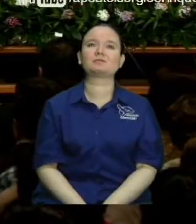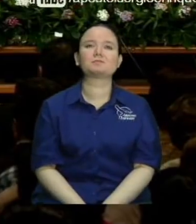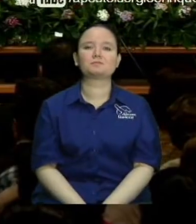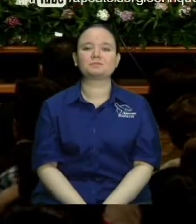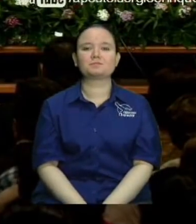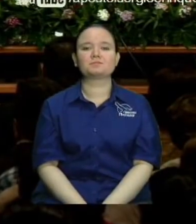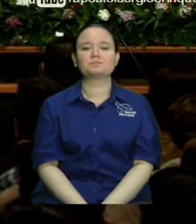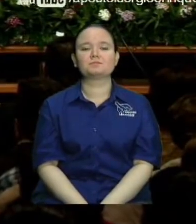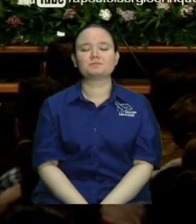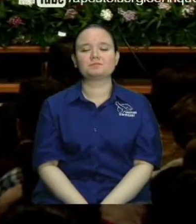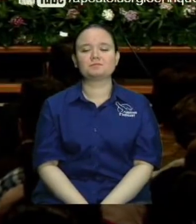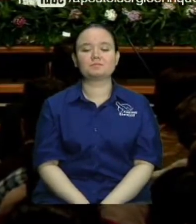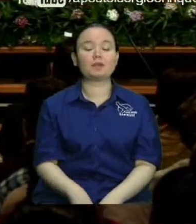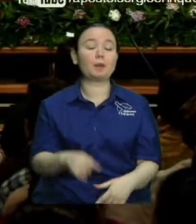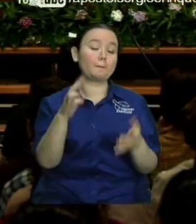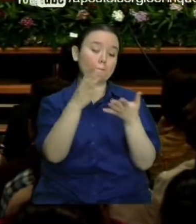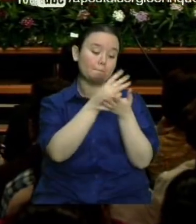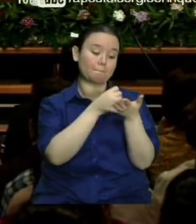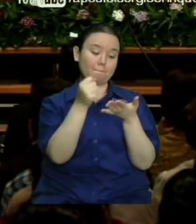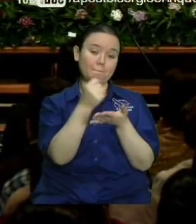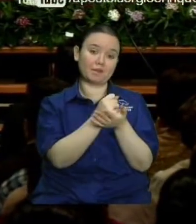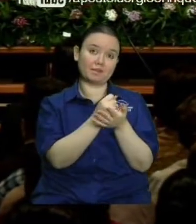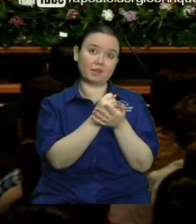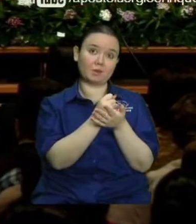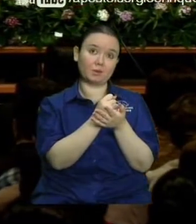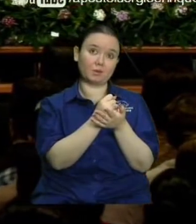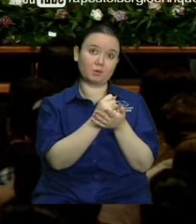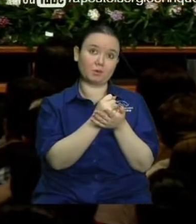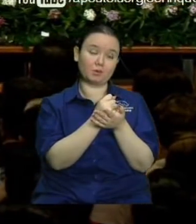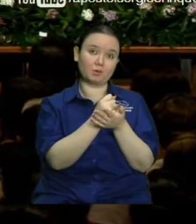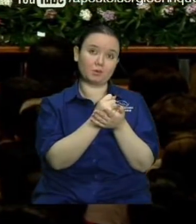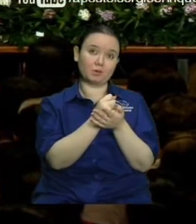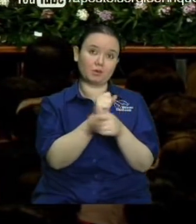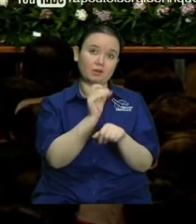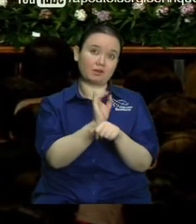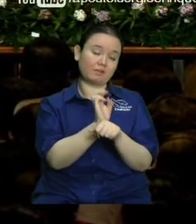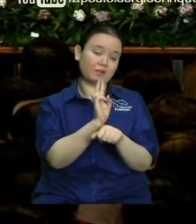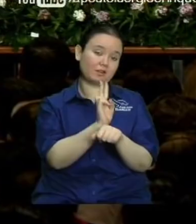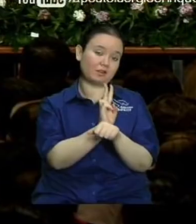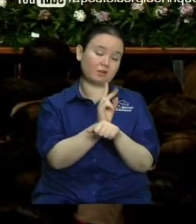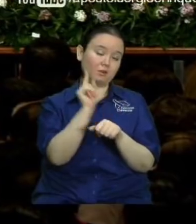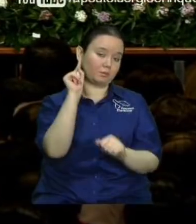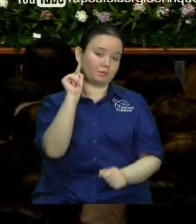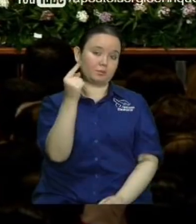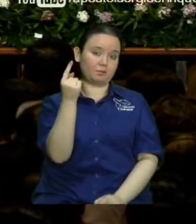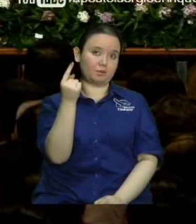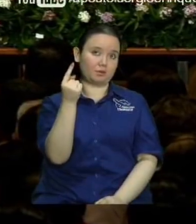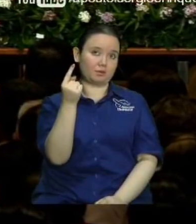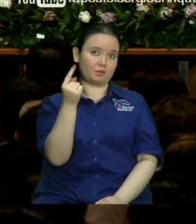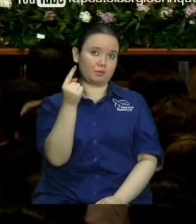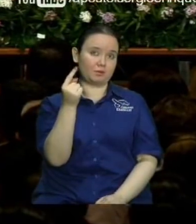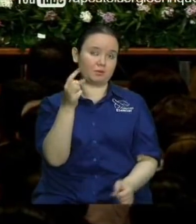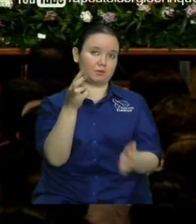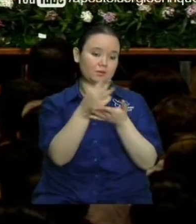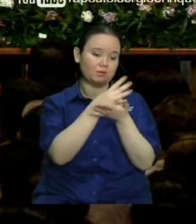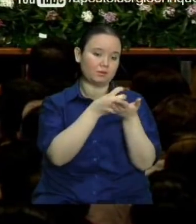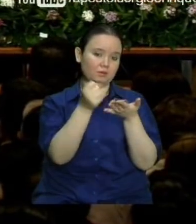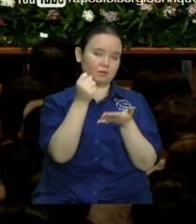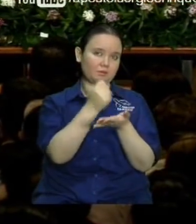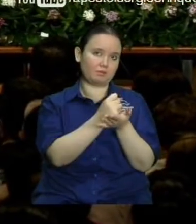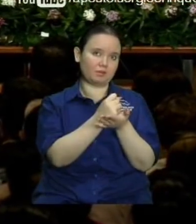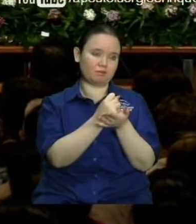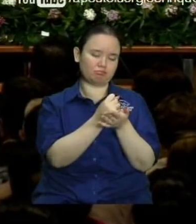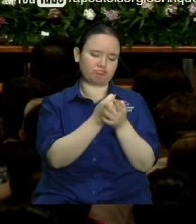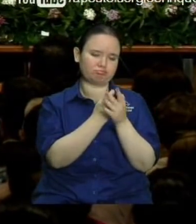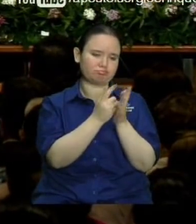de Mateo. Porque Mateo es el evangelista o es el, digamos, el primer evangelio, pero Mateo era un hebreo de